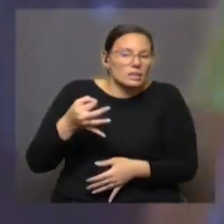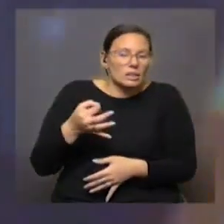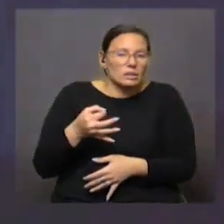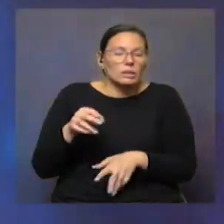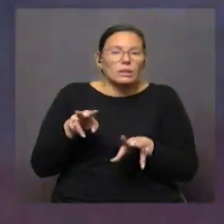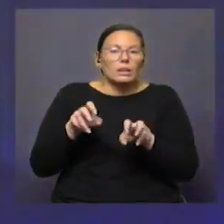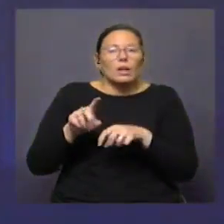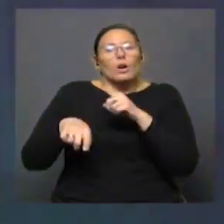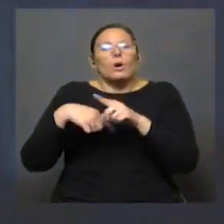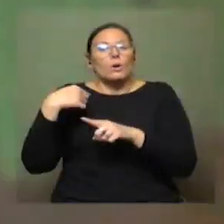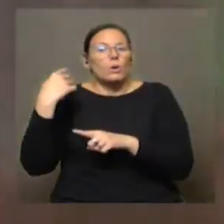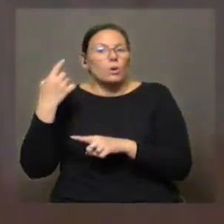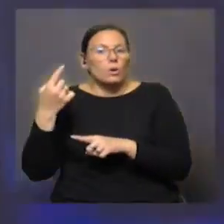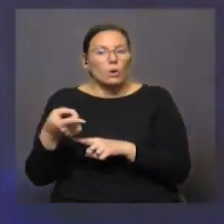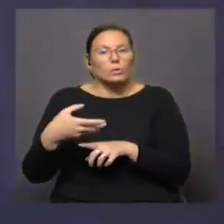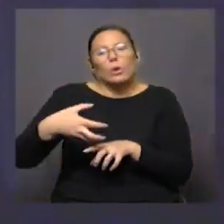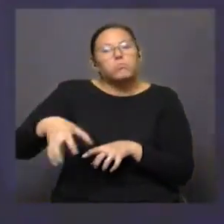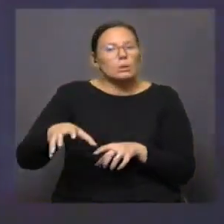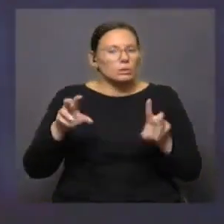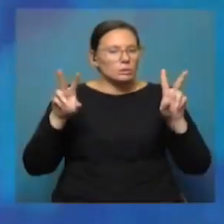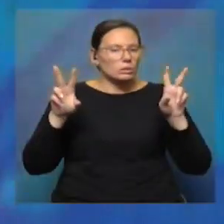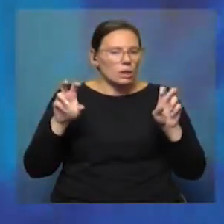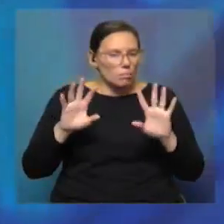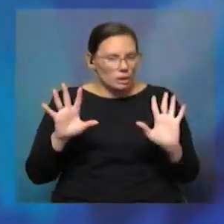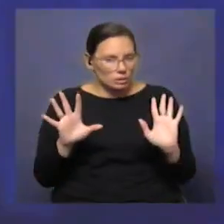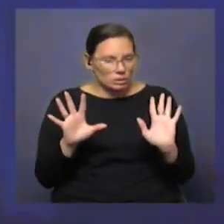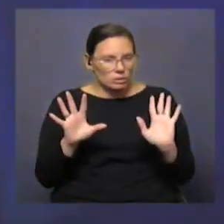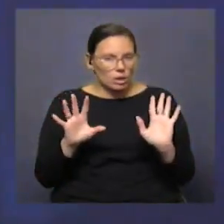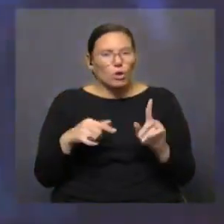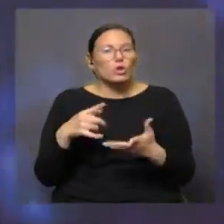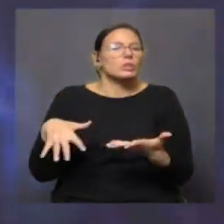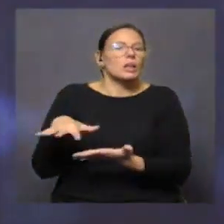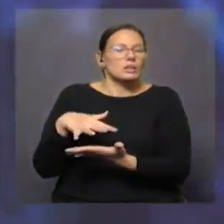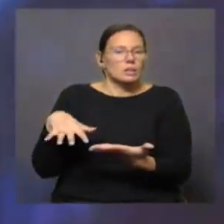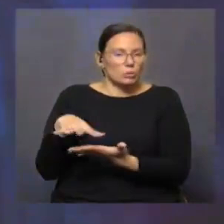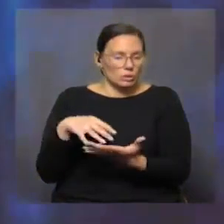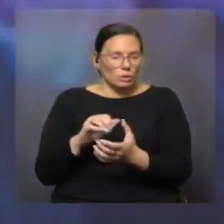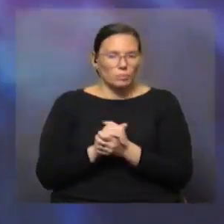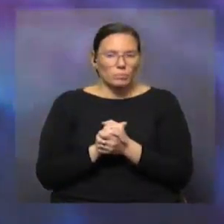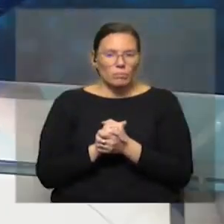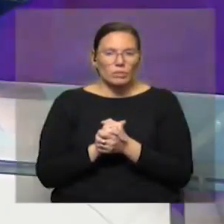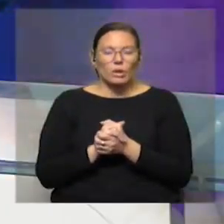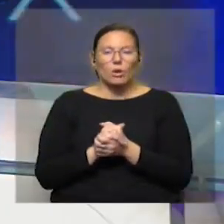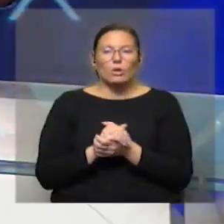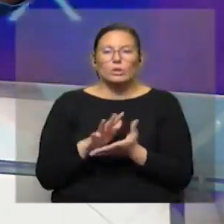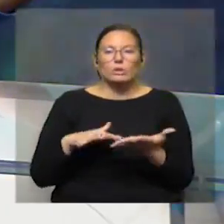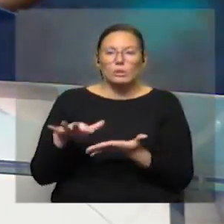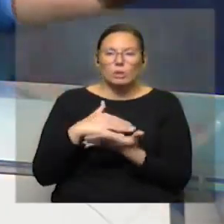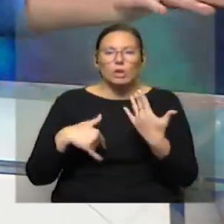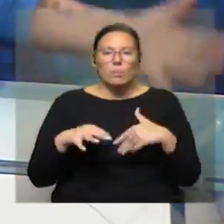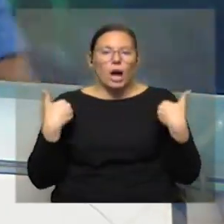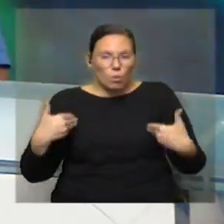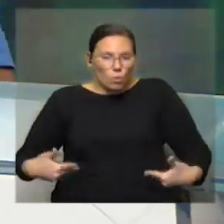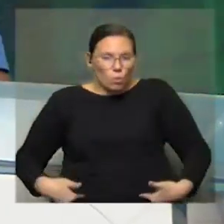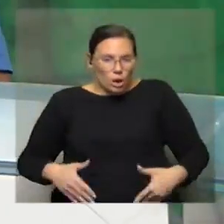con otros temas, con otra realidad en sí. Sí, con condiciones más orgánicas,